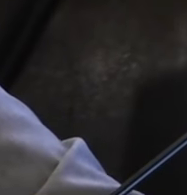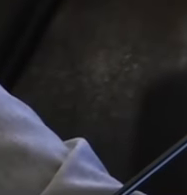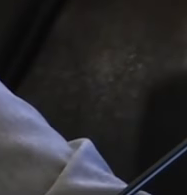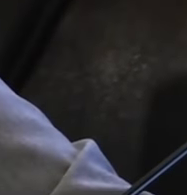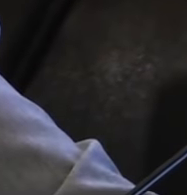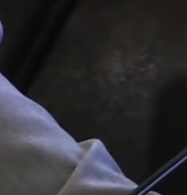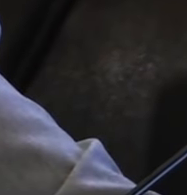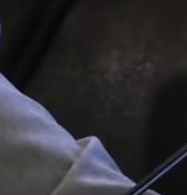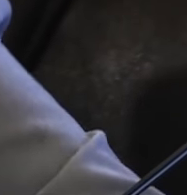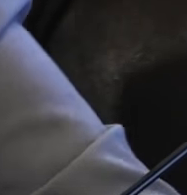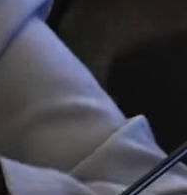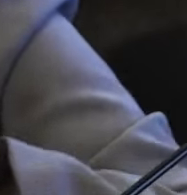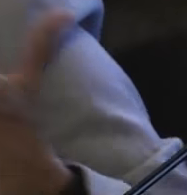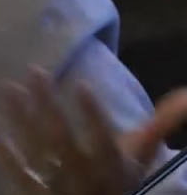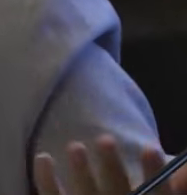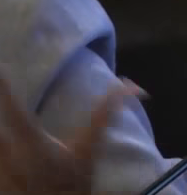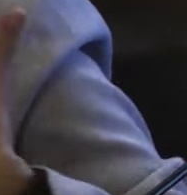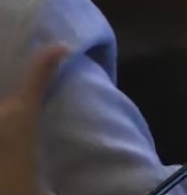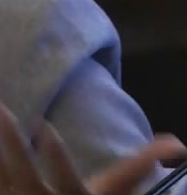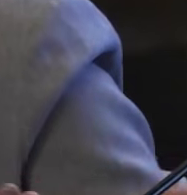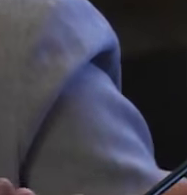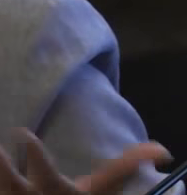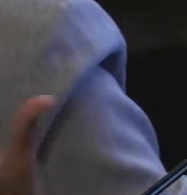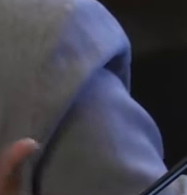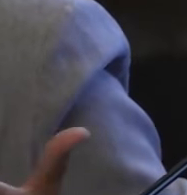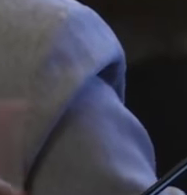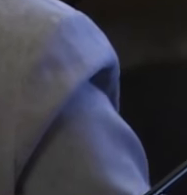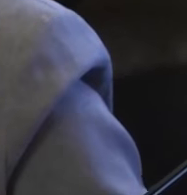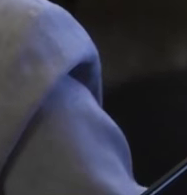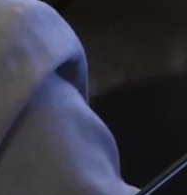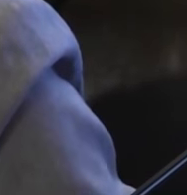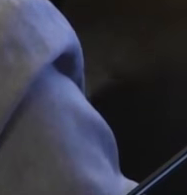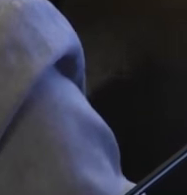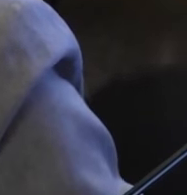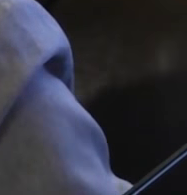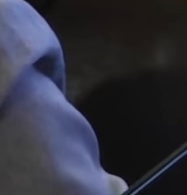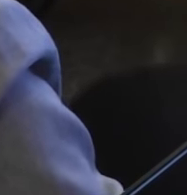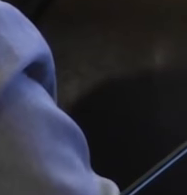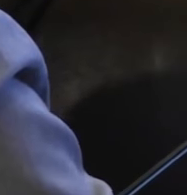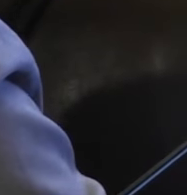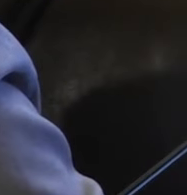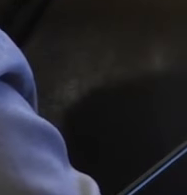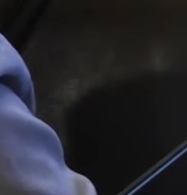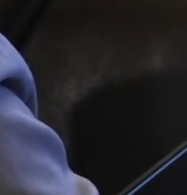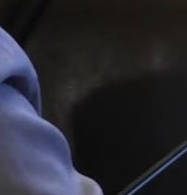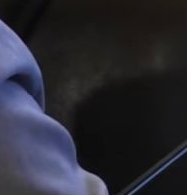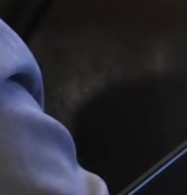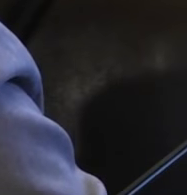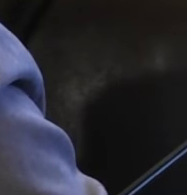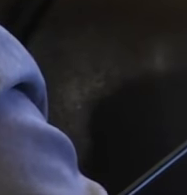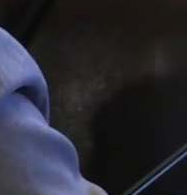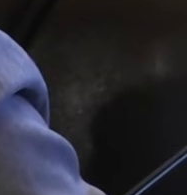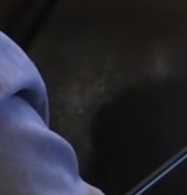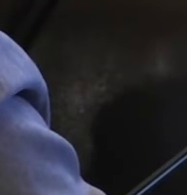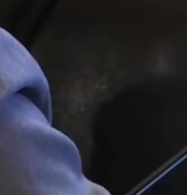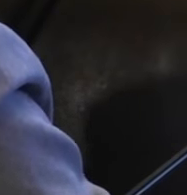presenten. Tendrán 25 minutos para su presentación y luego tendremos comentarios o preguntas y